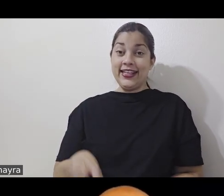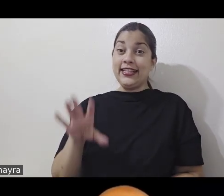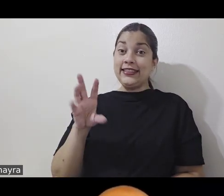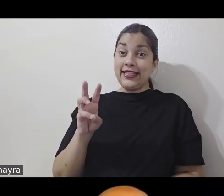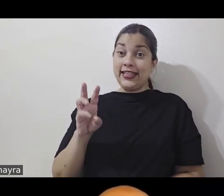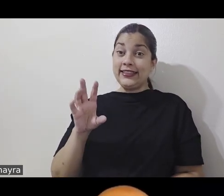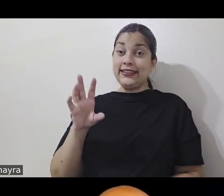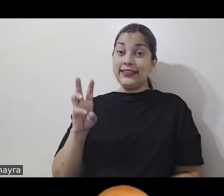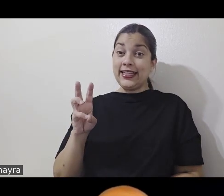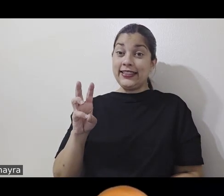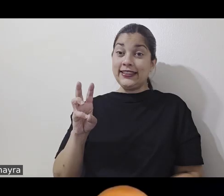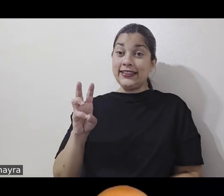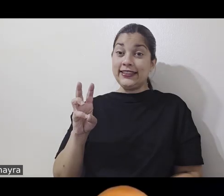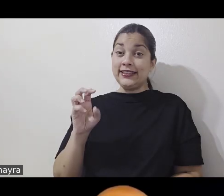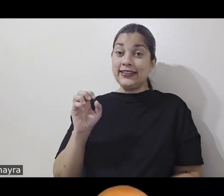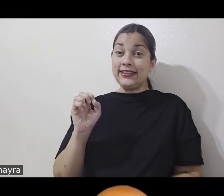6.